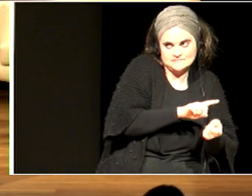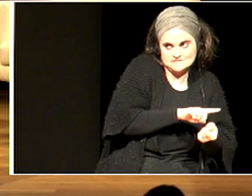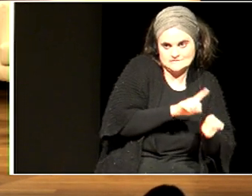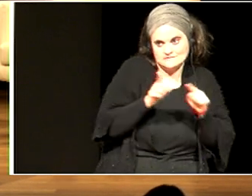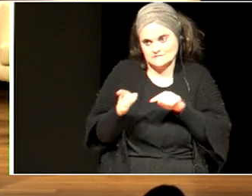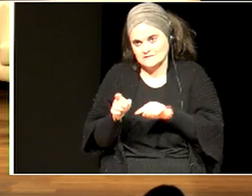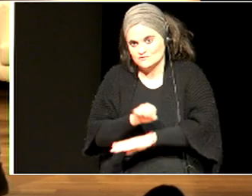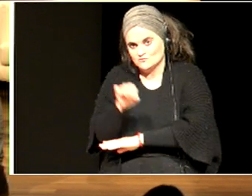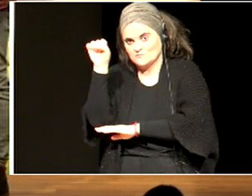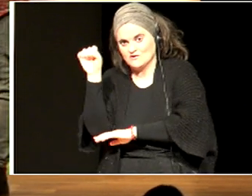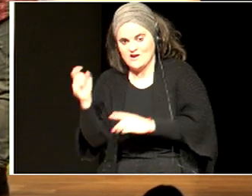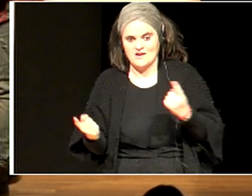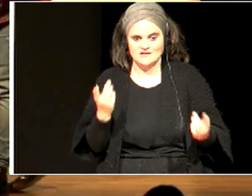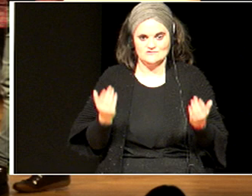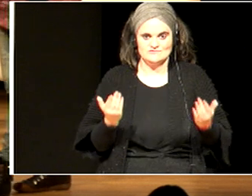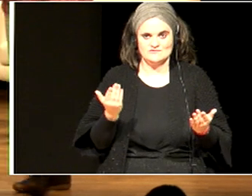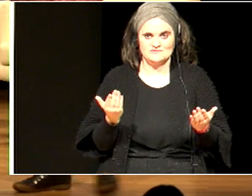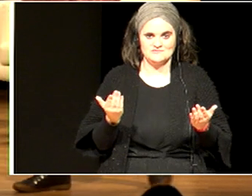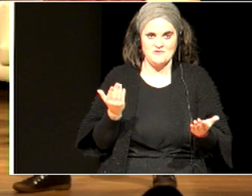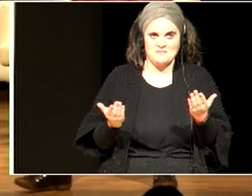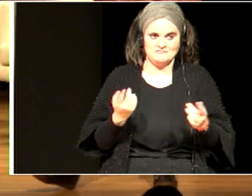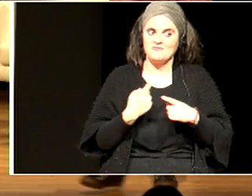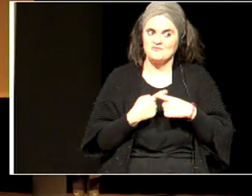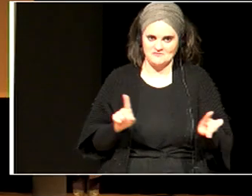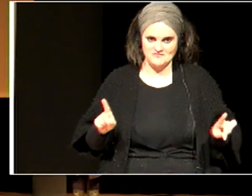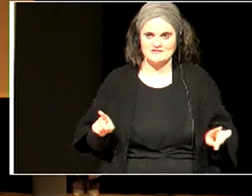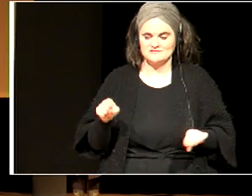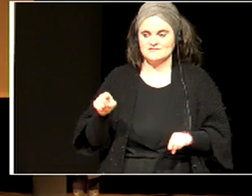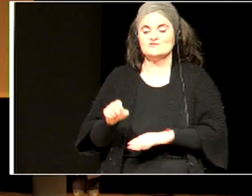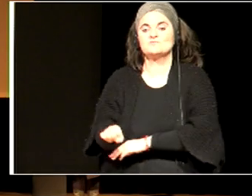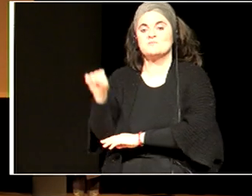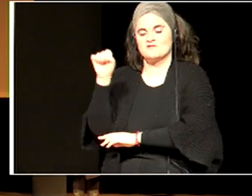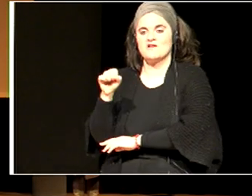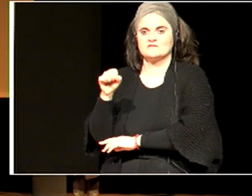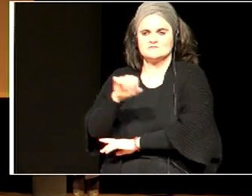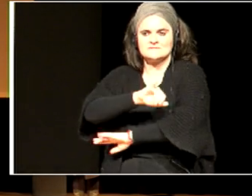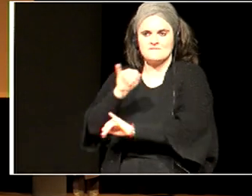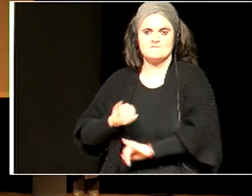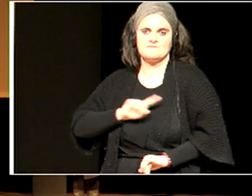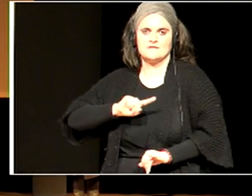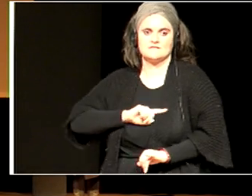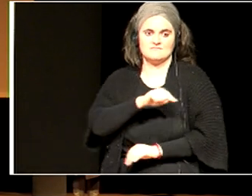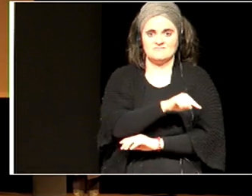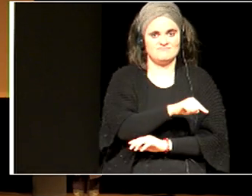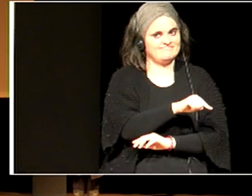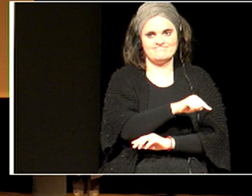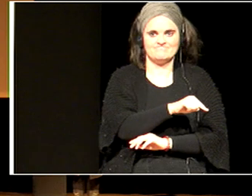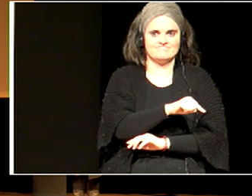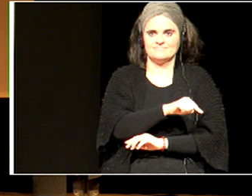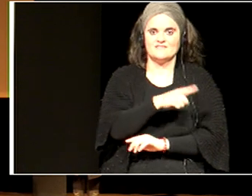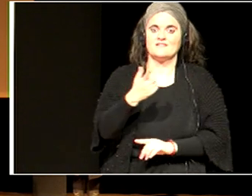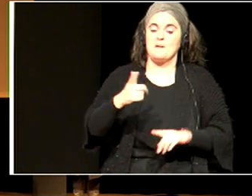superarla es una niña feliz también nos lleva a los materiales de las aulas quemarlos no pasa